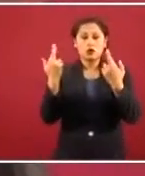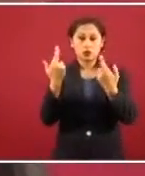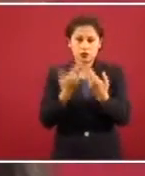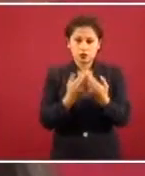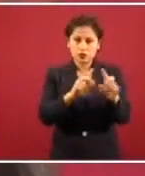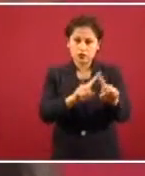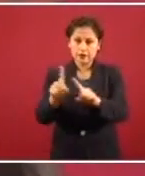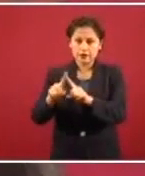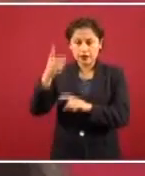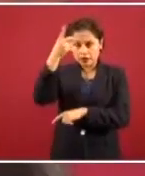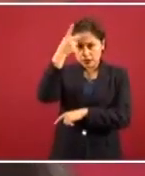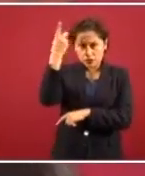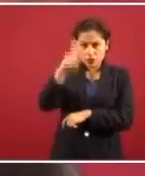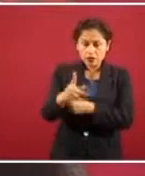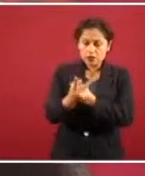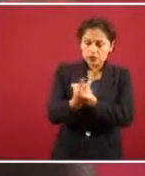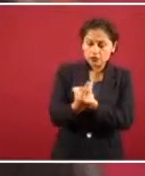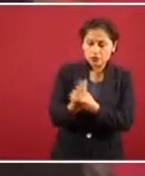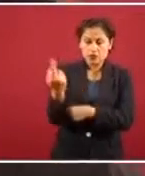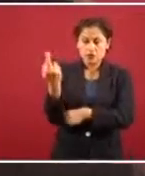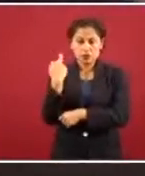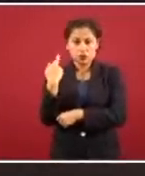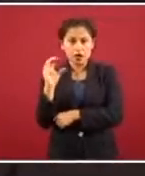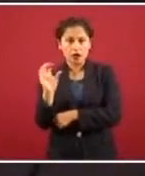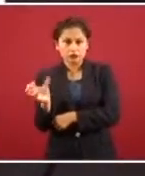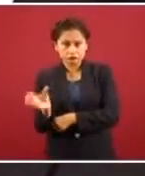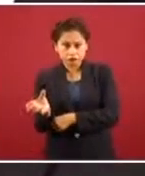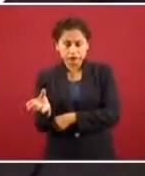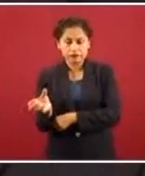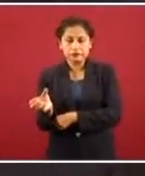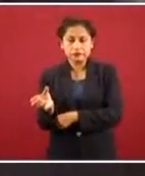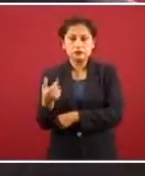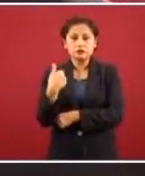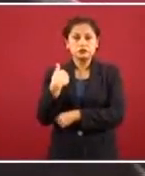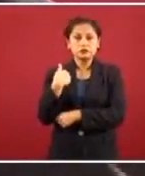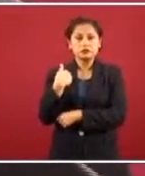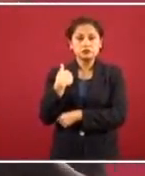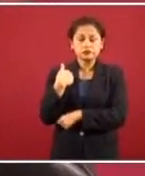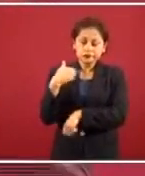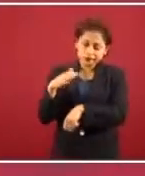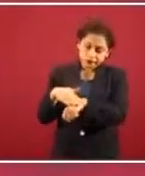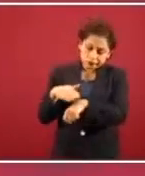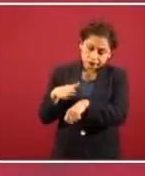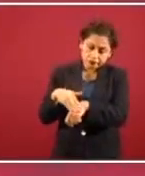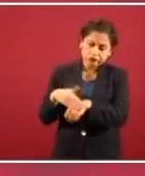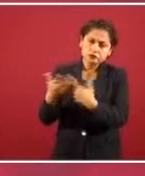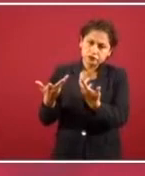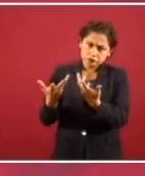televisión, y les ofrecí que íbamos a analizar